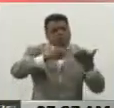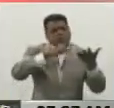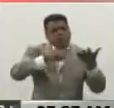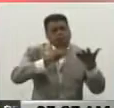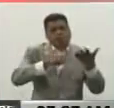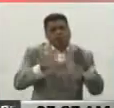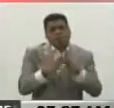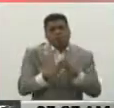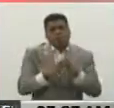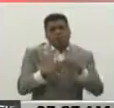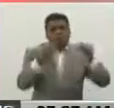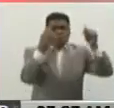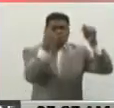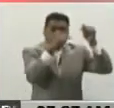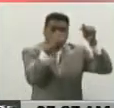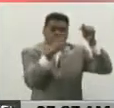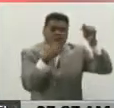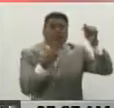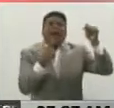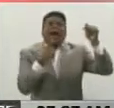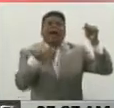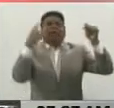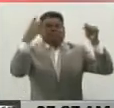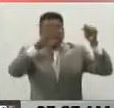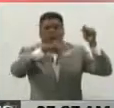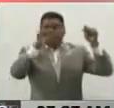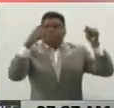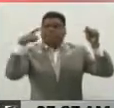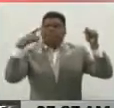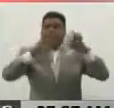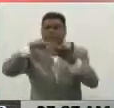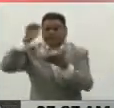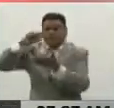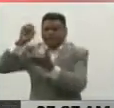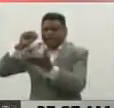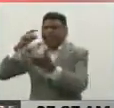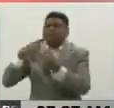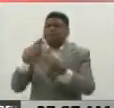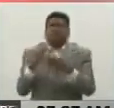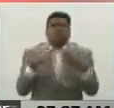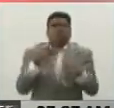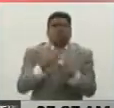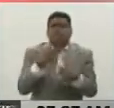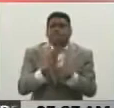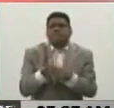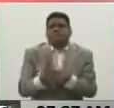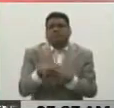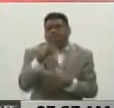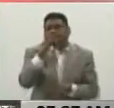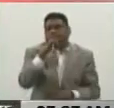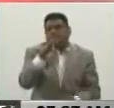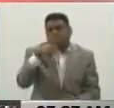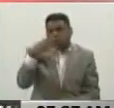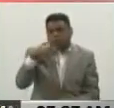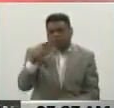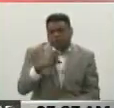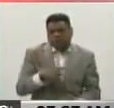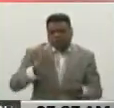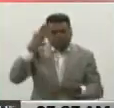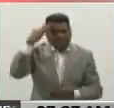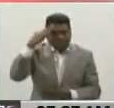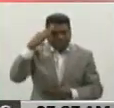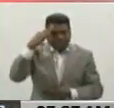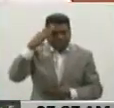pénsul de estudio para que la gente se cree esa posición crítica, independientemente de la tendencia política de esa persona, que sepa interpretar el mensaje a través de los